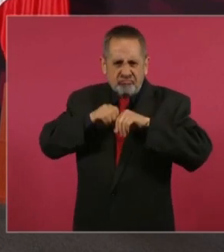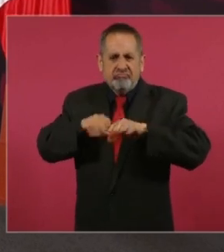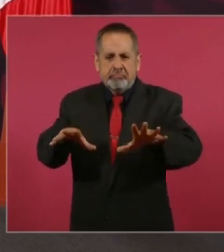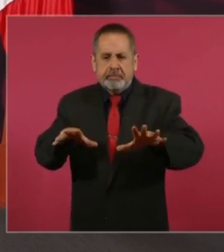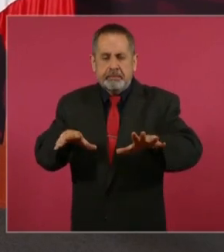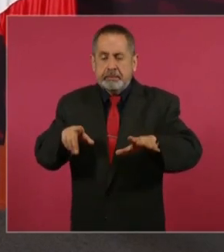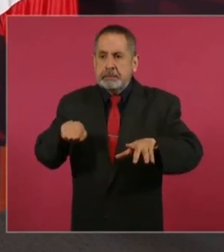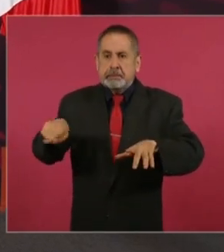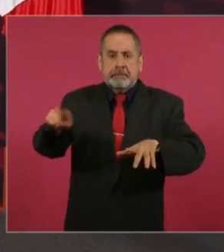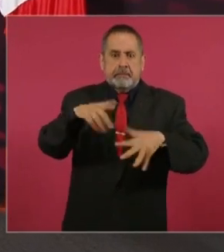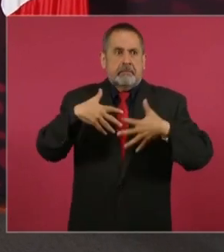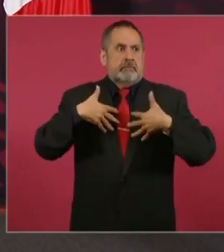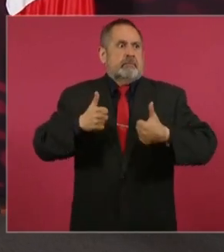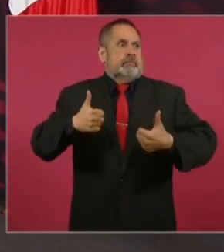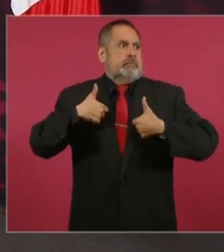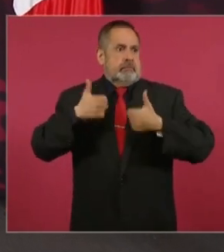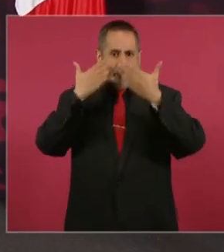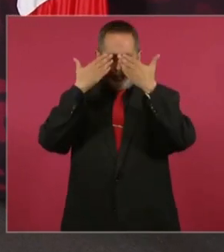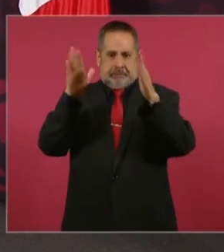Entonces,